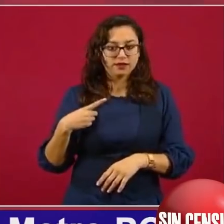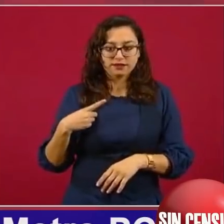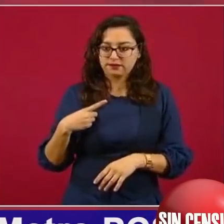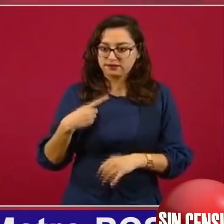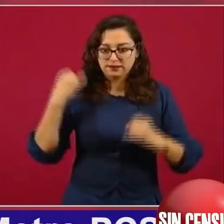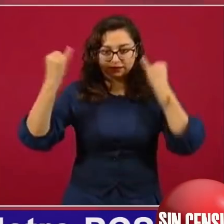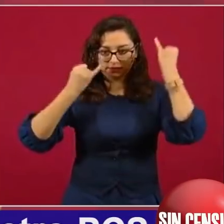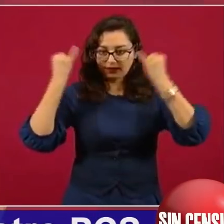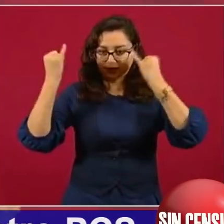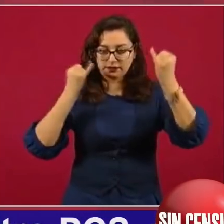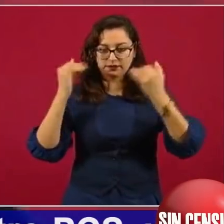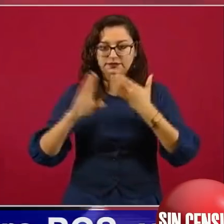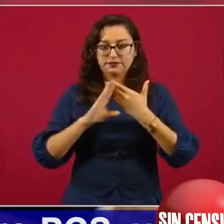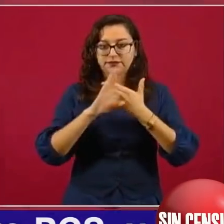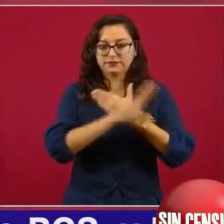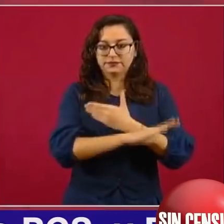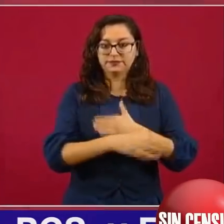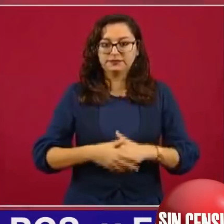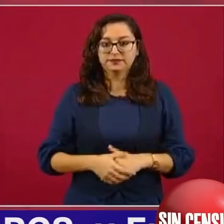Entonces,